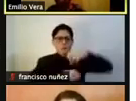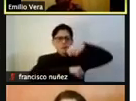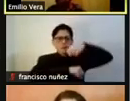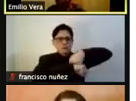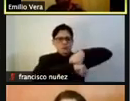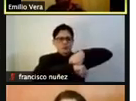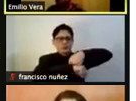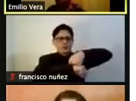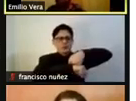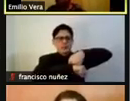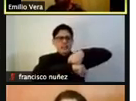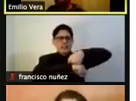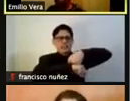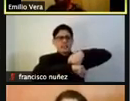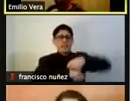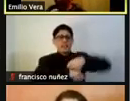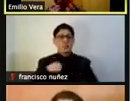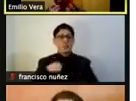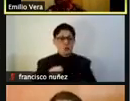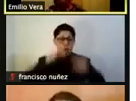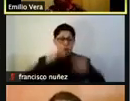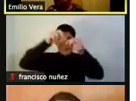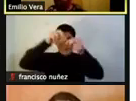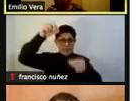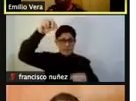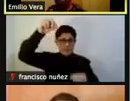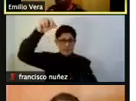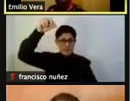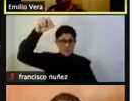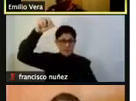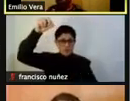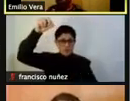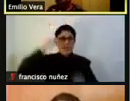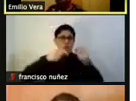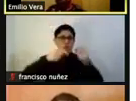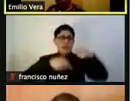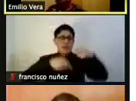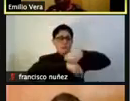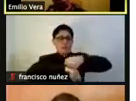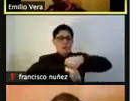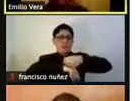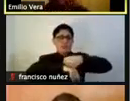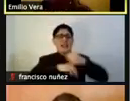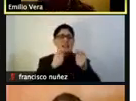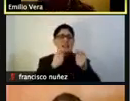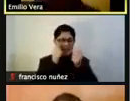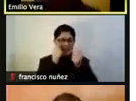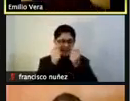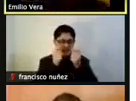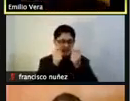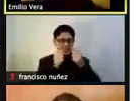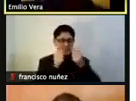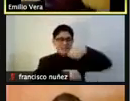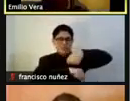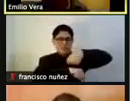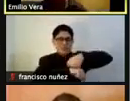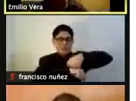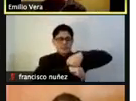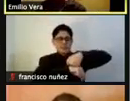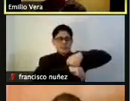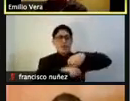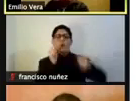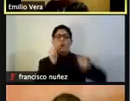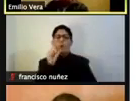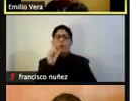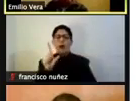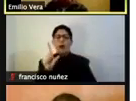una propiedad de la roca, que es, por ejemplo, cuál es su velocidad de propagación a ondas